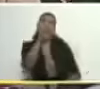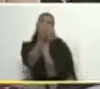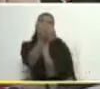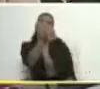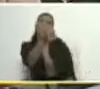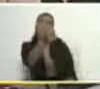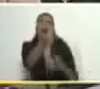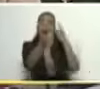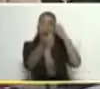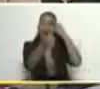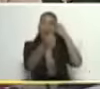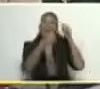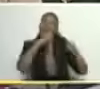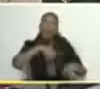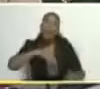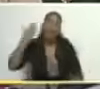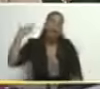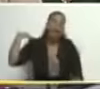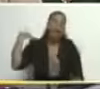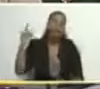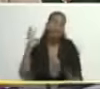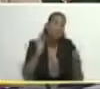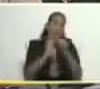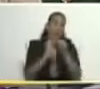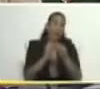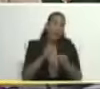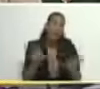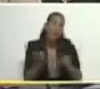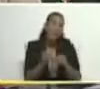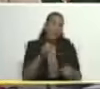lo reconocemos por nuestra historia.